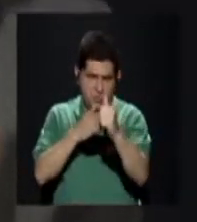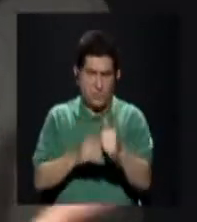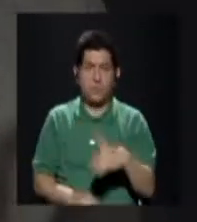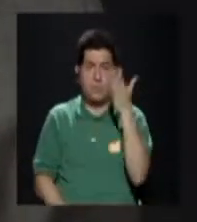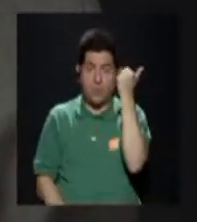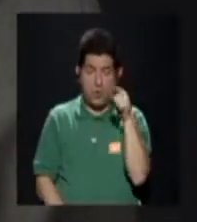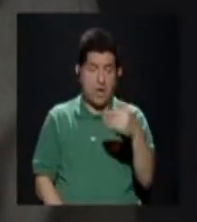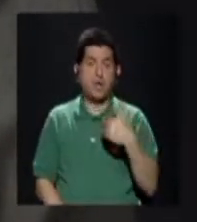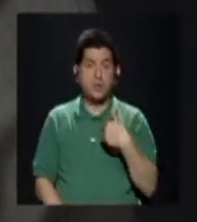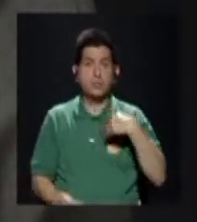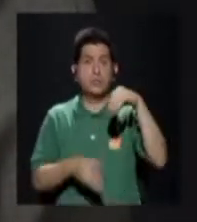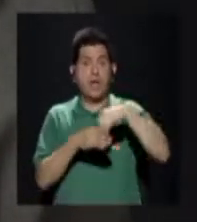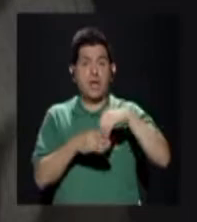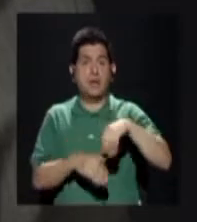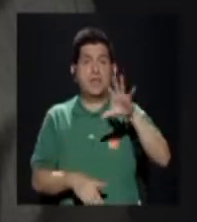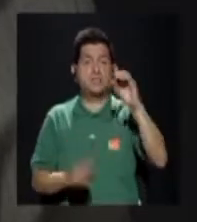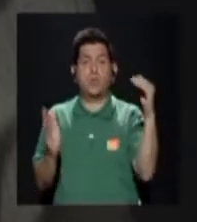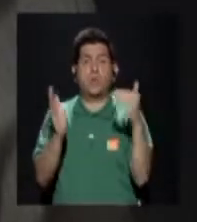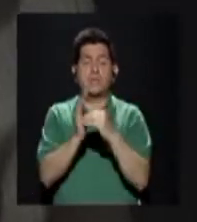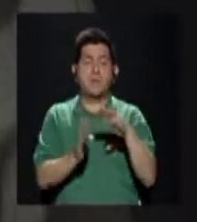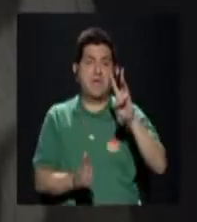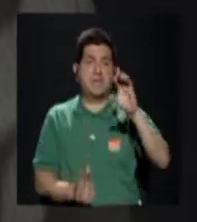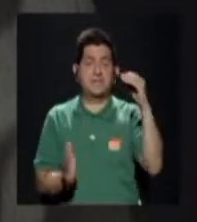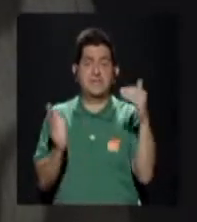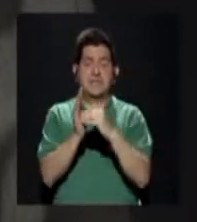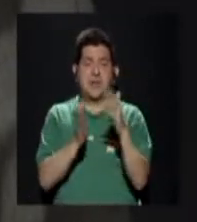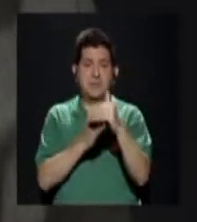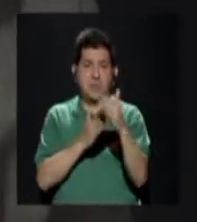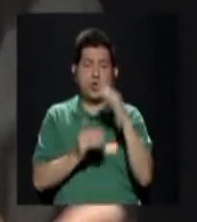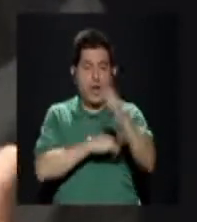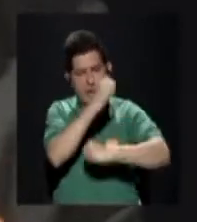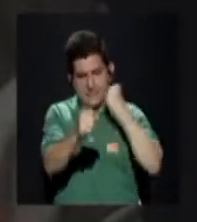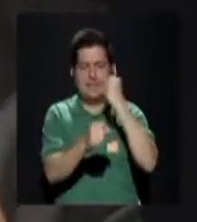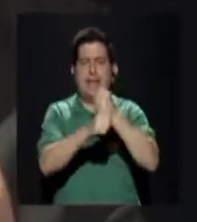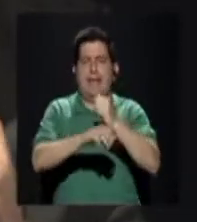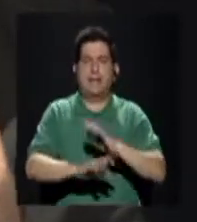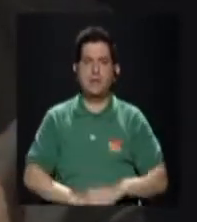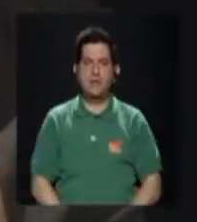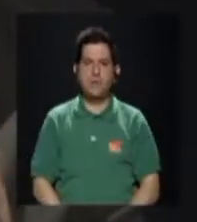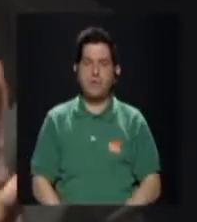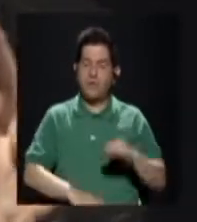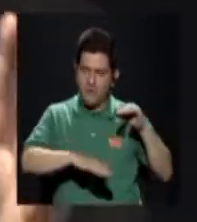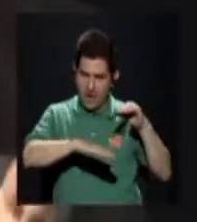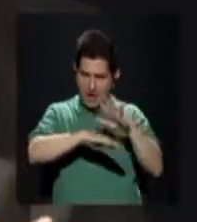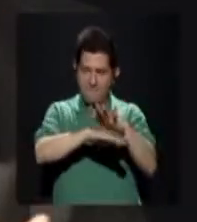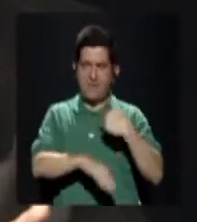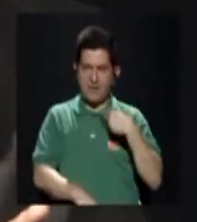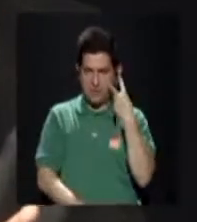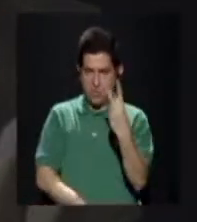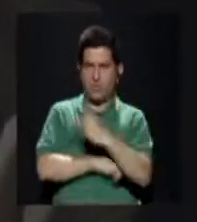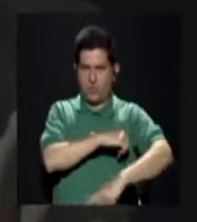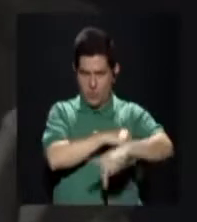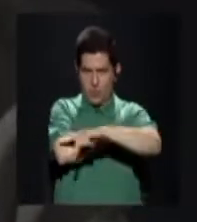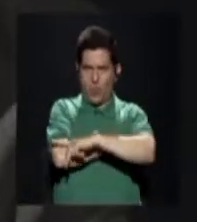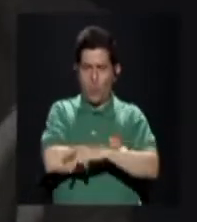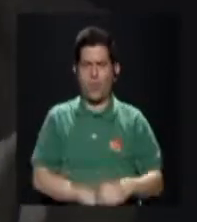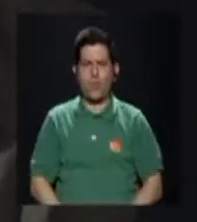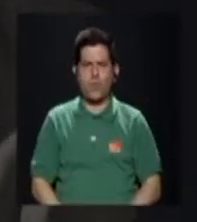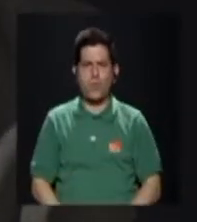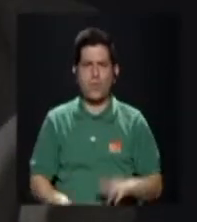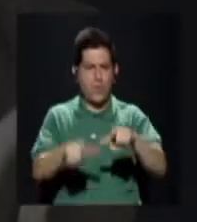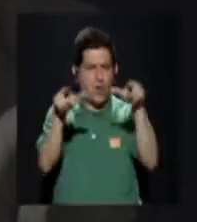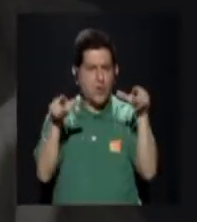qué? Porque ellos tienen un ingreso de 50.000, 60.000 dólares al año. Entonces también hay un efecto, y uno lo puede ver en el país, zonas urbanas